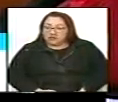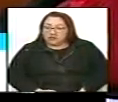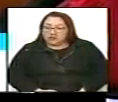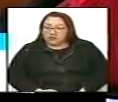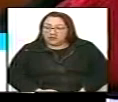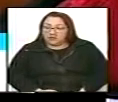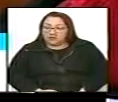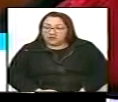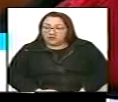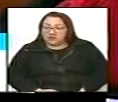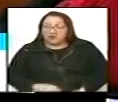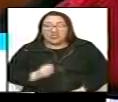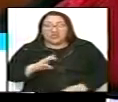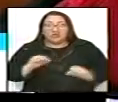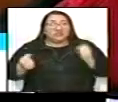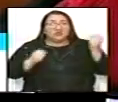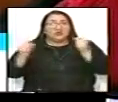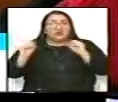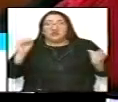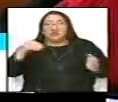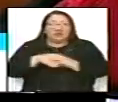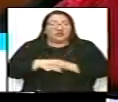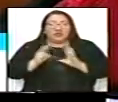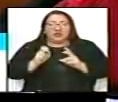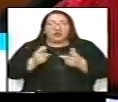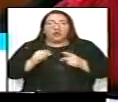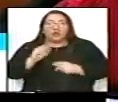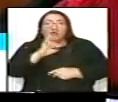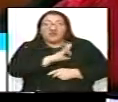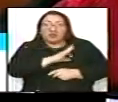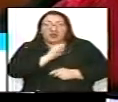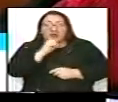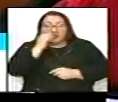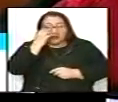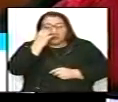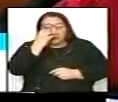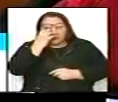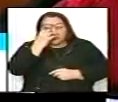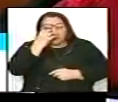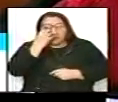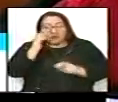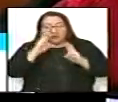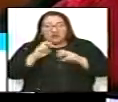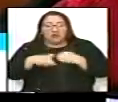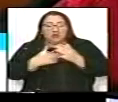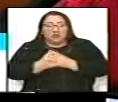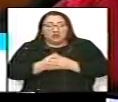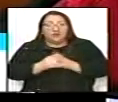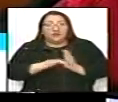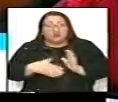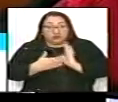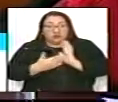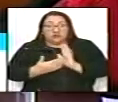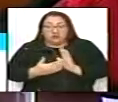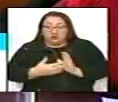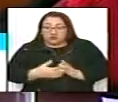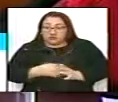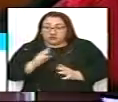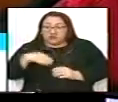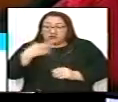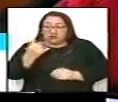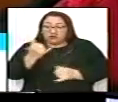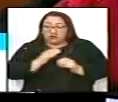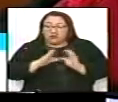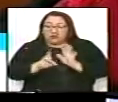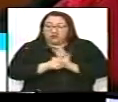la desesperación de querer meter este tema cuando la fiscal de la Nación estaba avanzando en una investigación que lo ha podido presentar después de